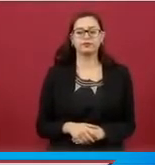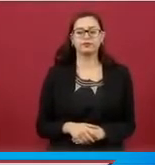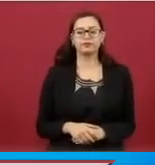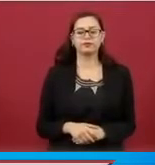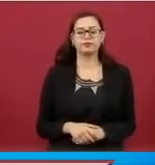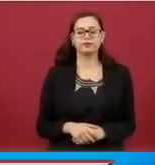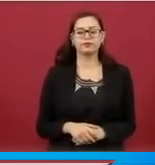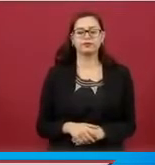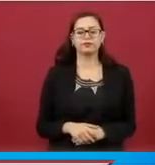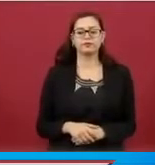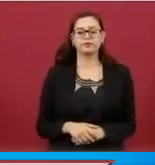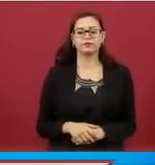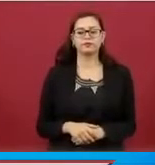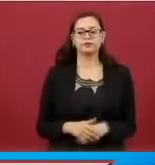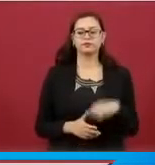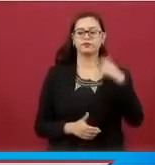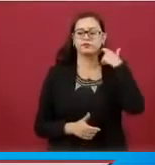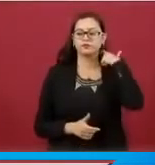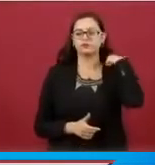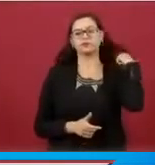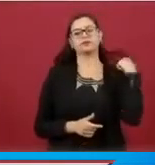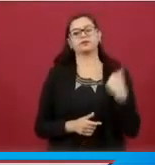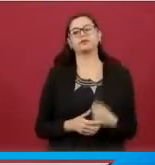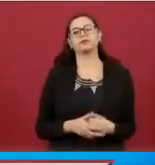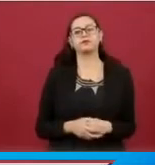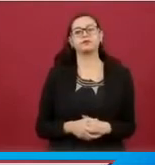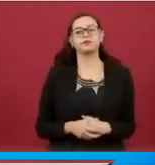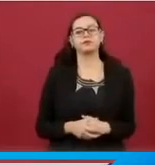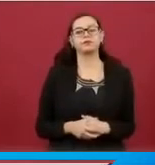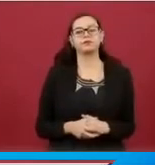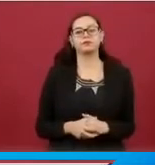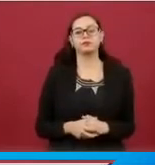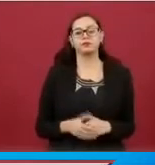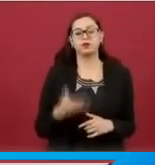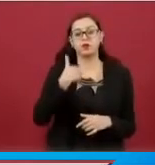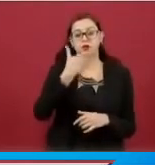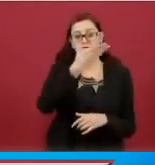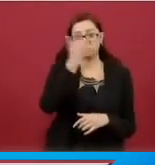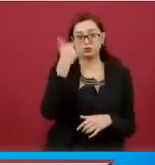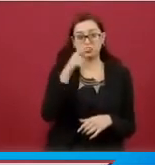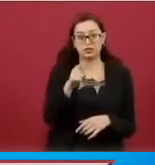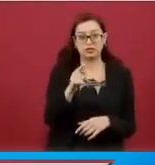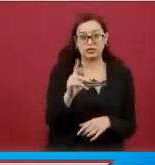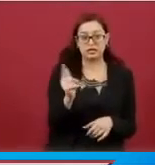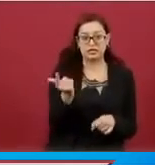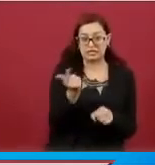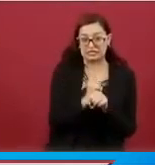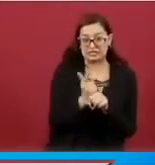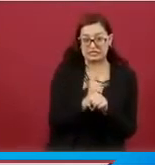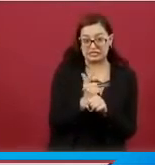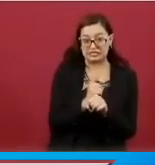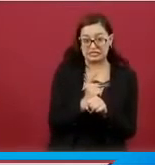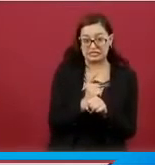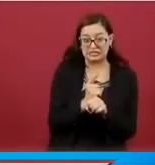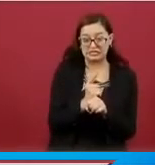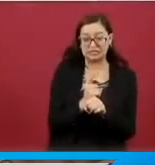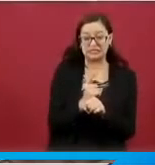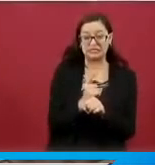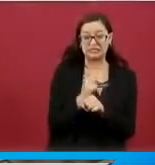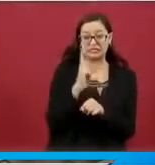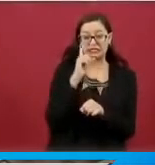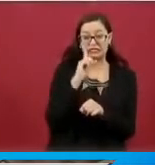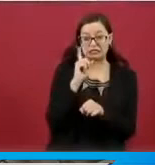Ochoa, académica originaria de Jalisco, ha impulsado políticas para avanzar en la equidad de género en nuestro país. Patricia